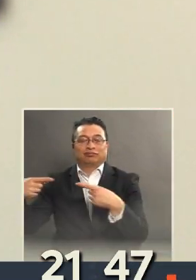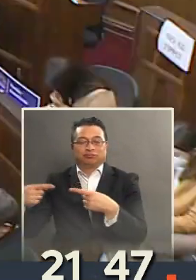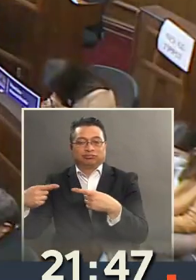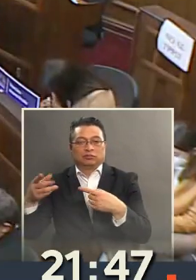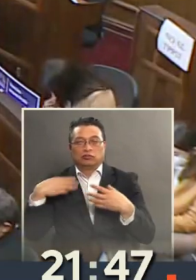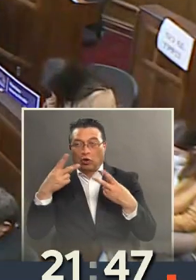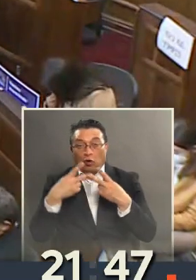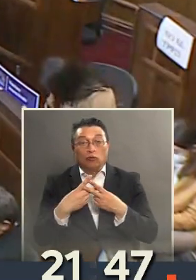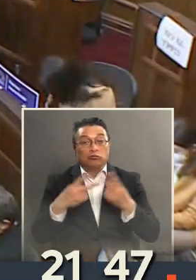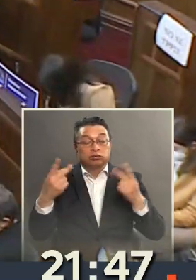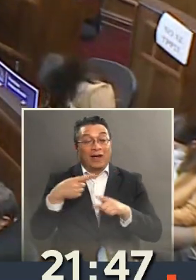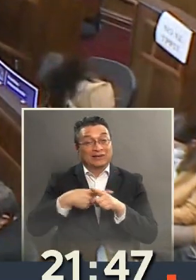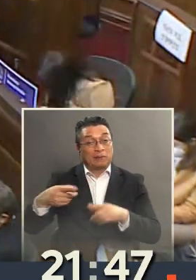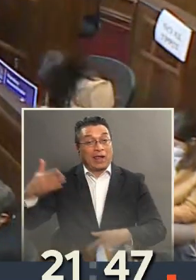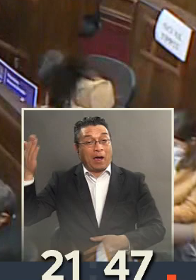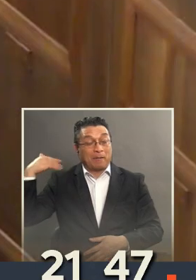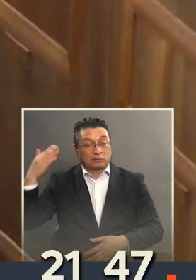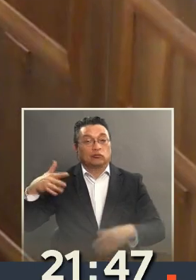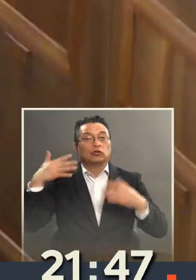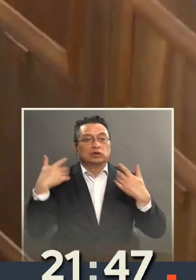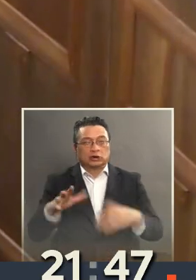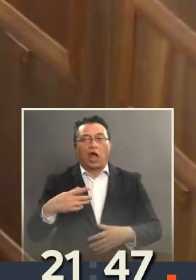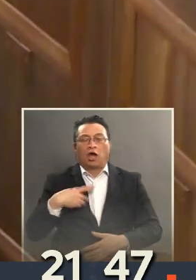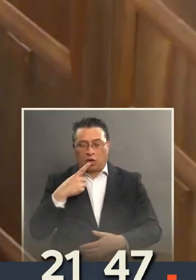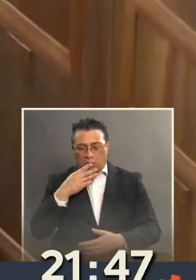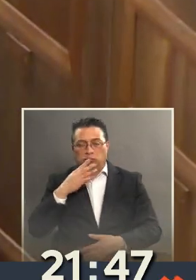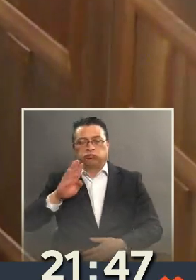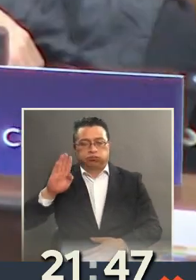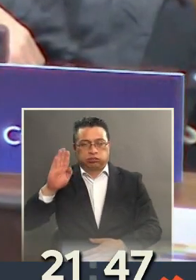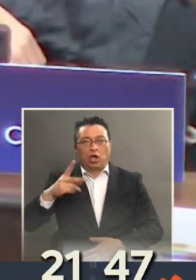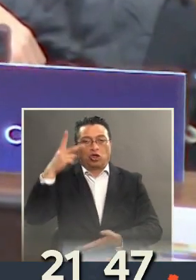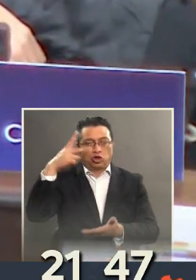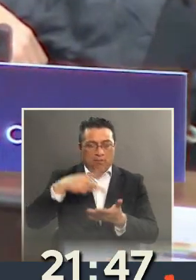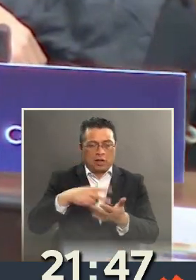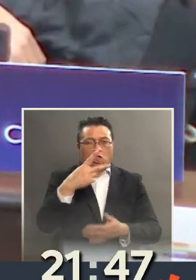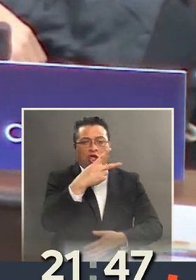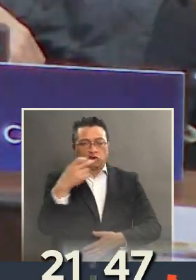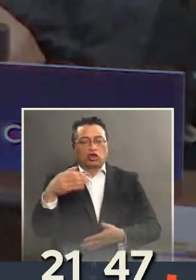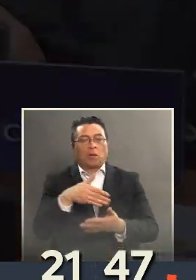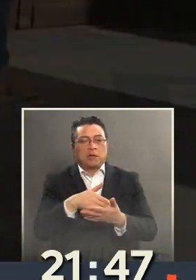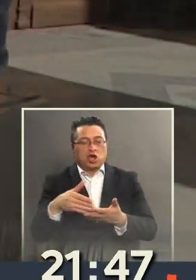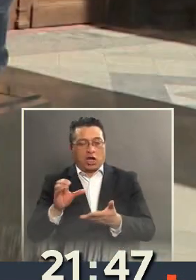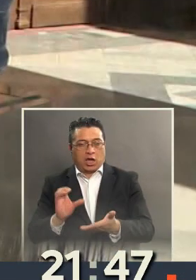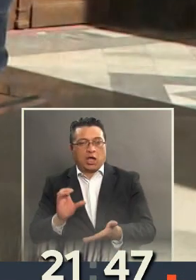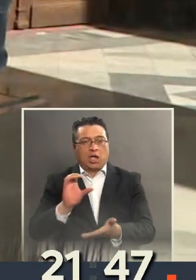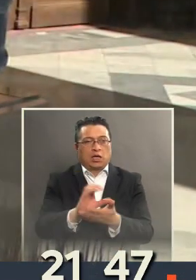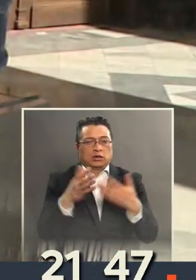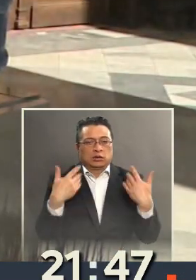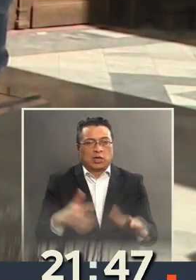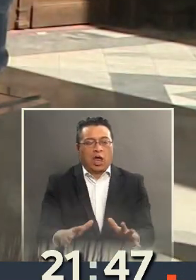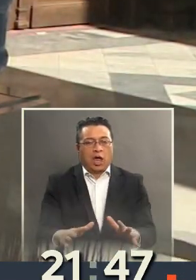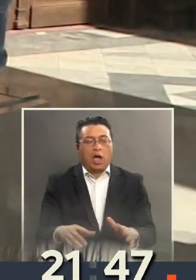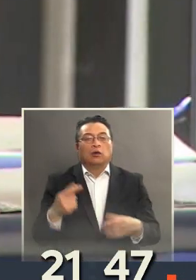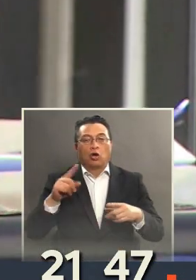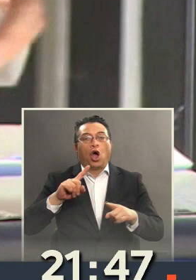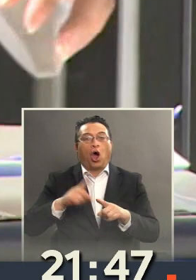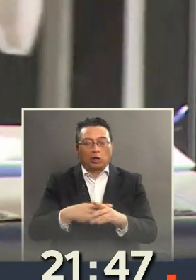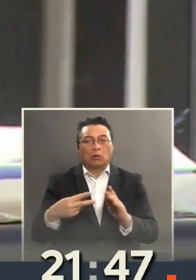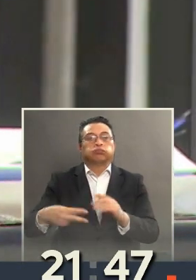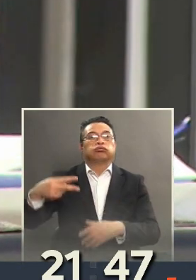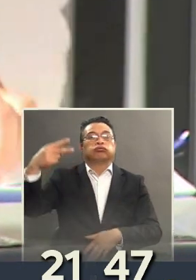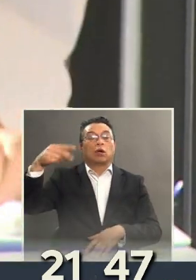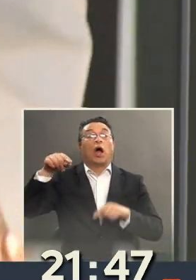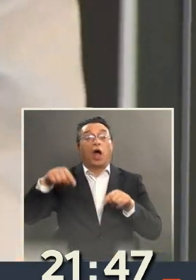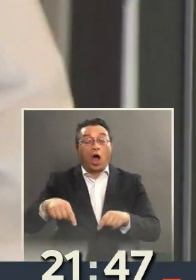conociera la semana pasada que ya se habían comprometido 2.200 millones de pesos. Polémica que suma un nuevo capítulo ahora sobre